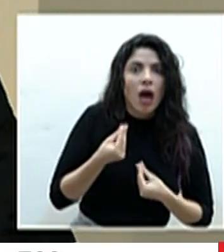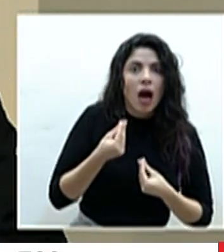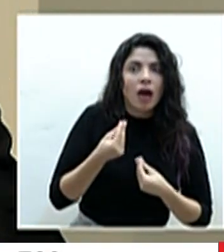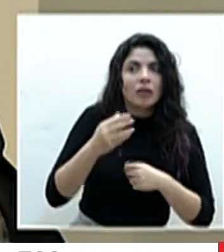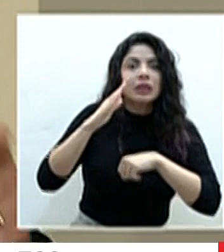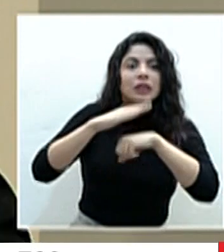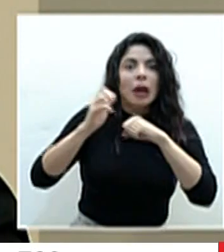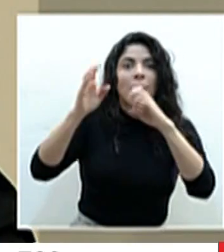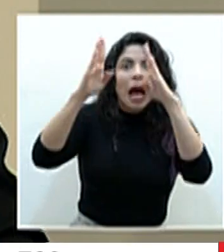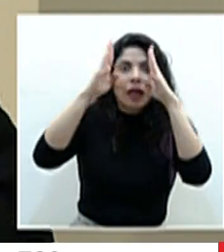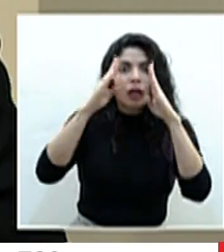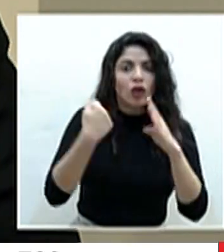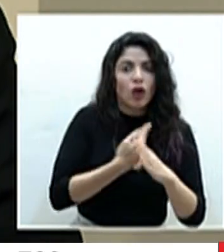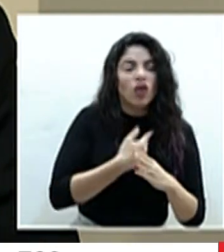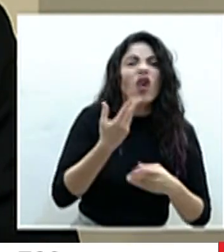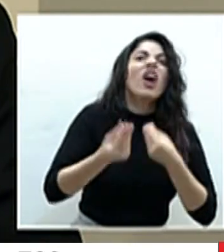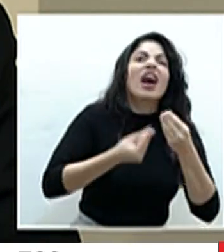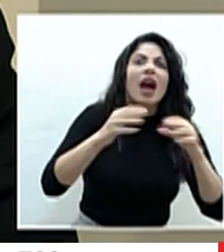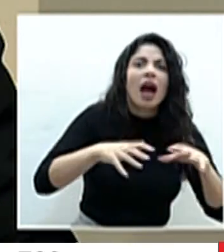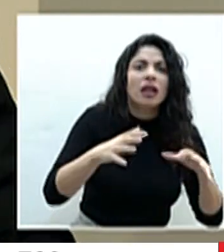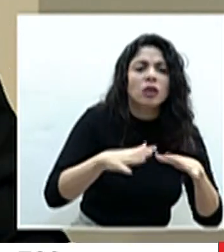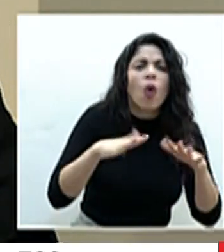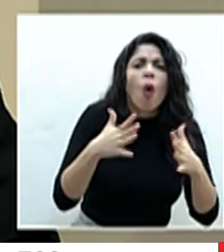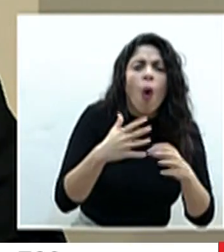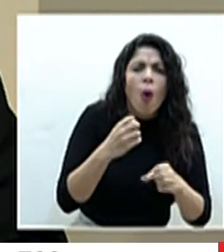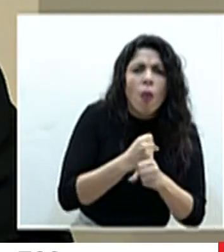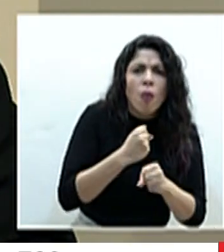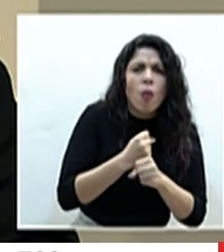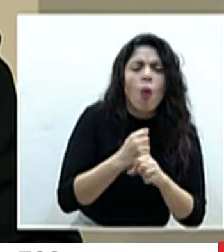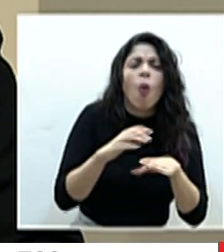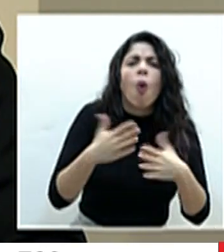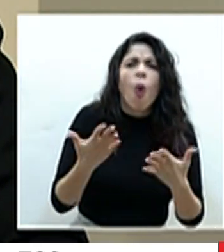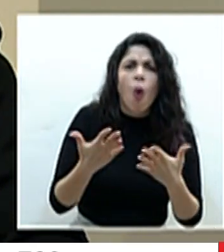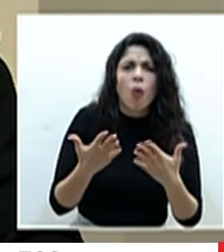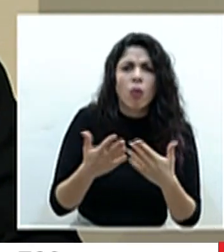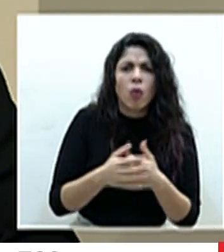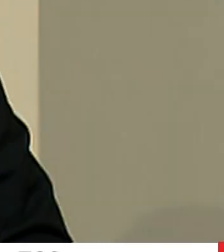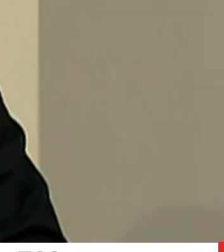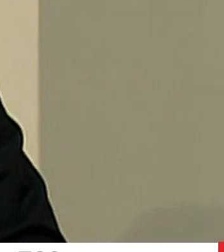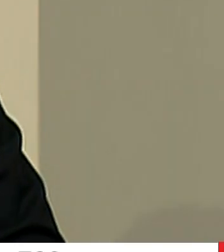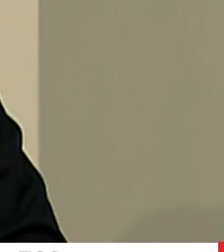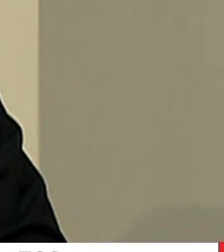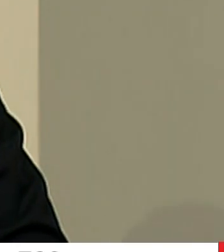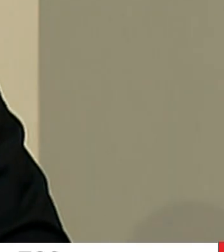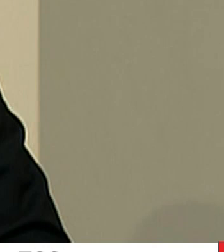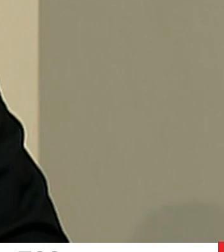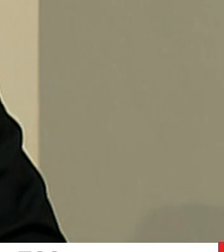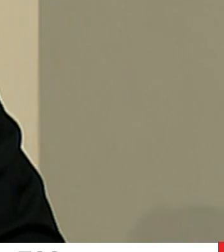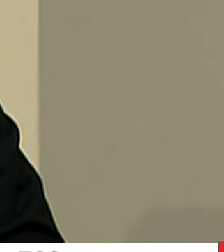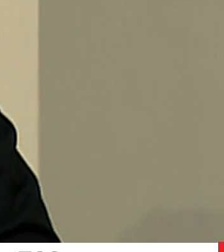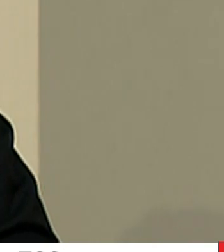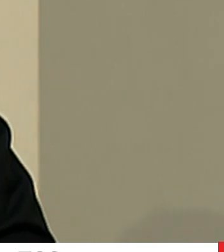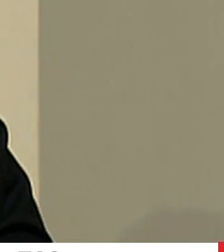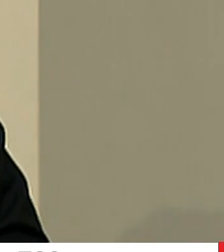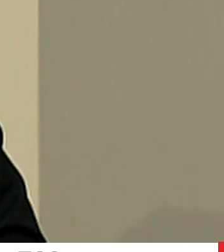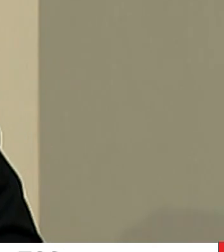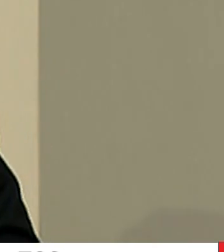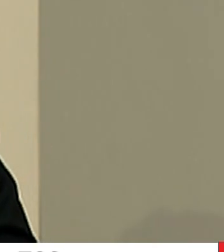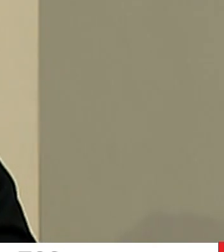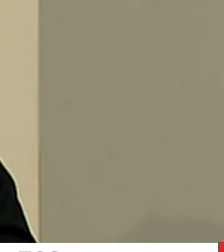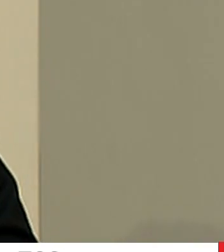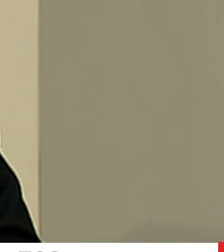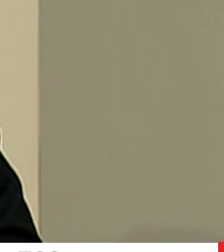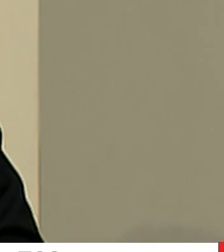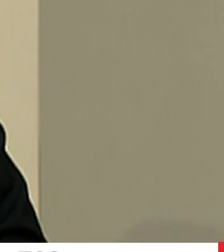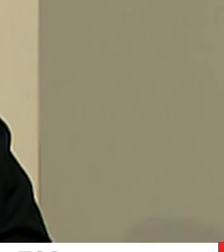Llamarnos la atención de lo que tenemos que hacer, actuar y contener esa pandemia. Ese es el estilo que le he